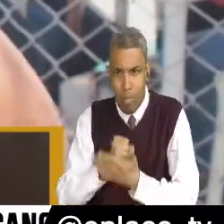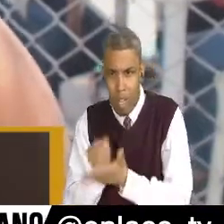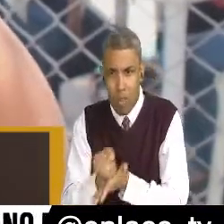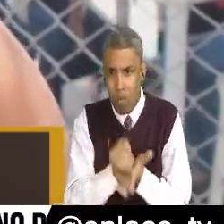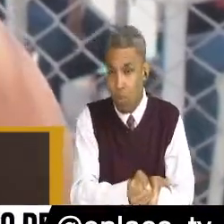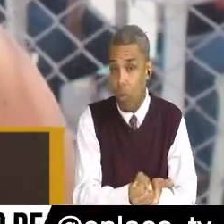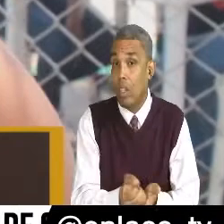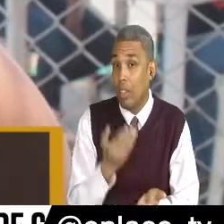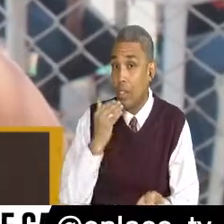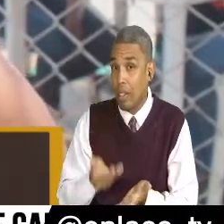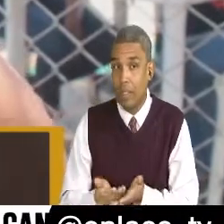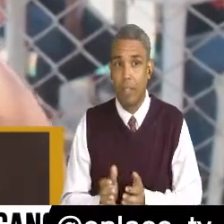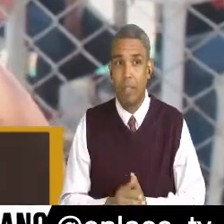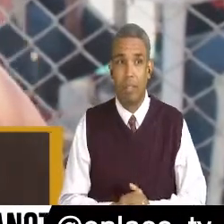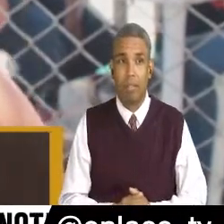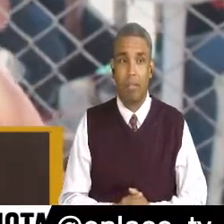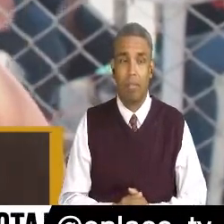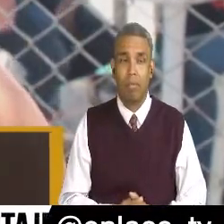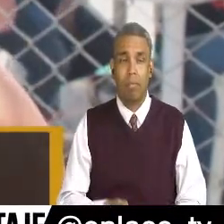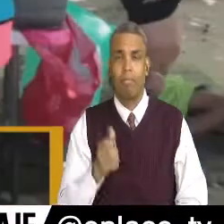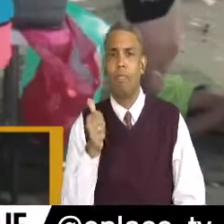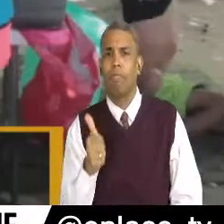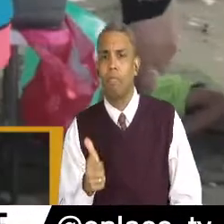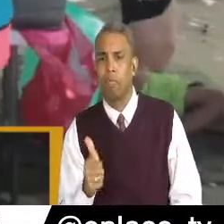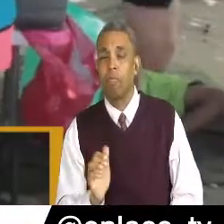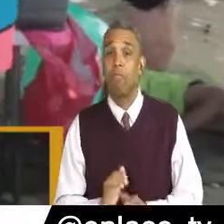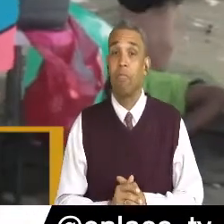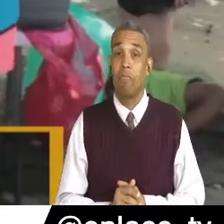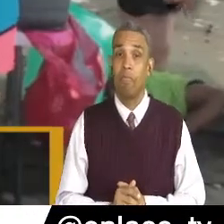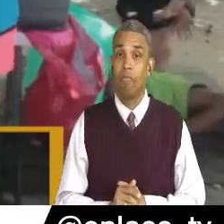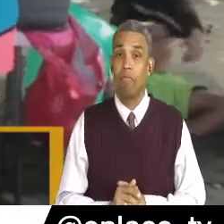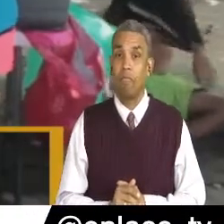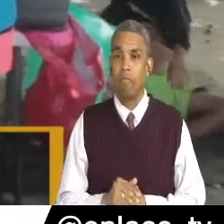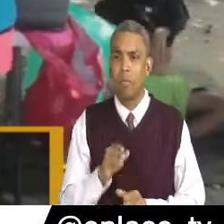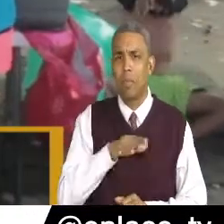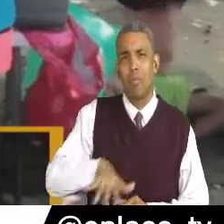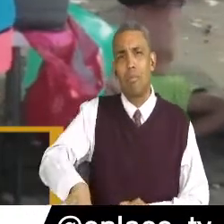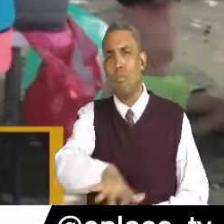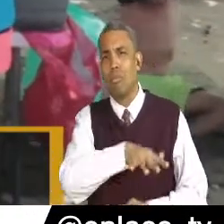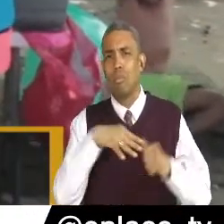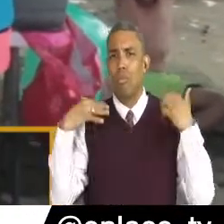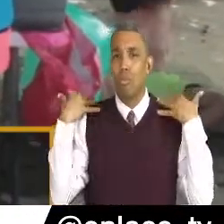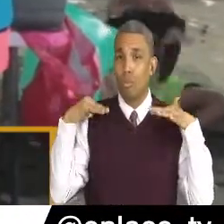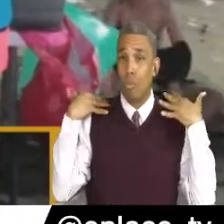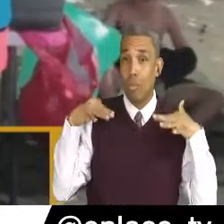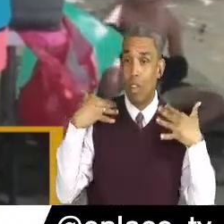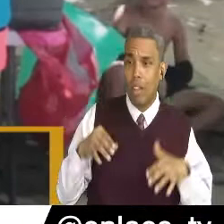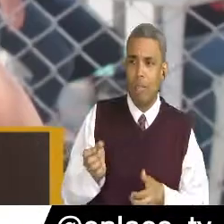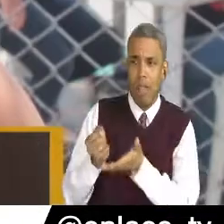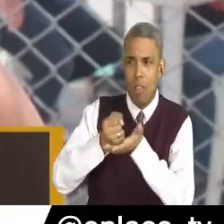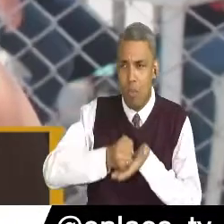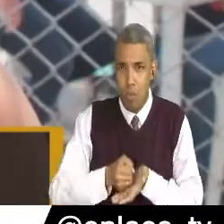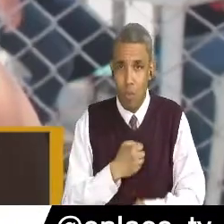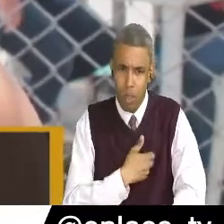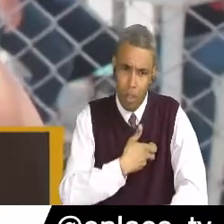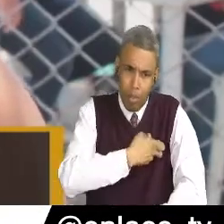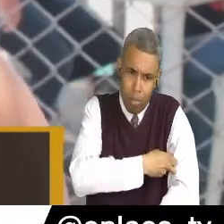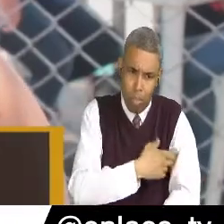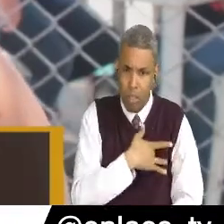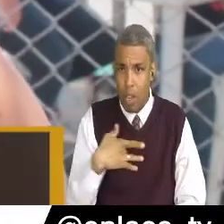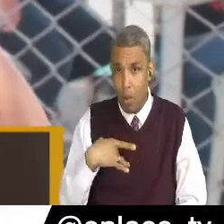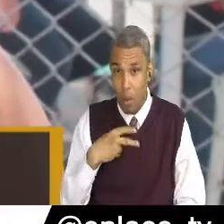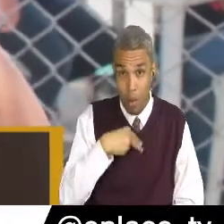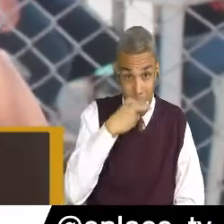la verdad es muy bueno porque igual eso hace parte de la zona rural y que tengan la zona rural en cuenta para vacunar a los niños